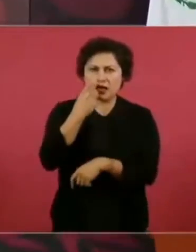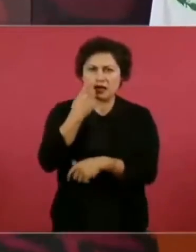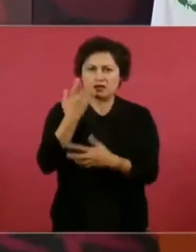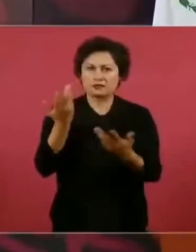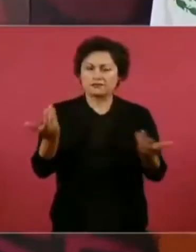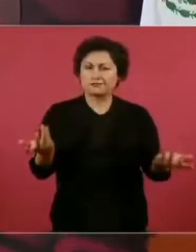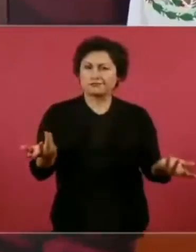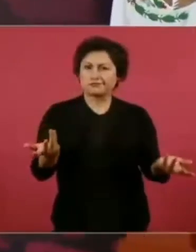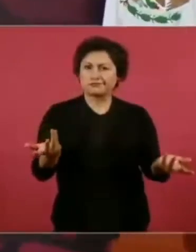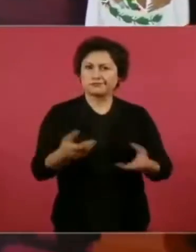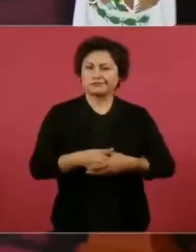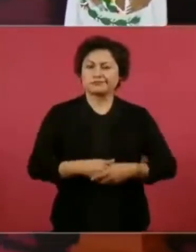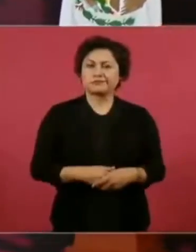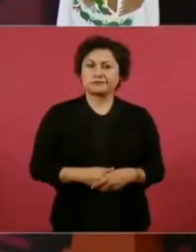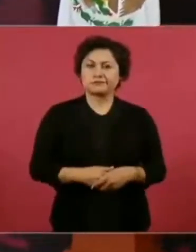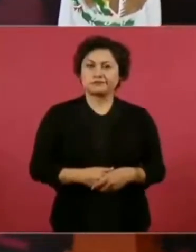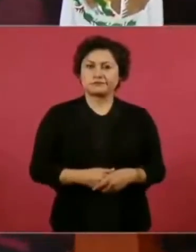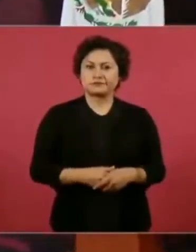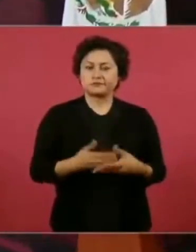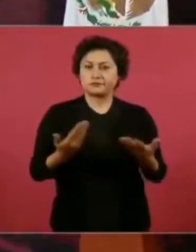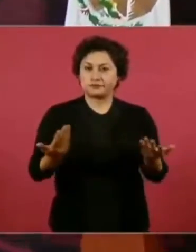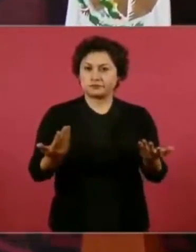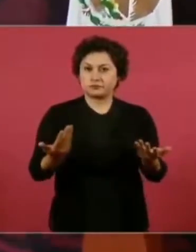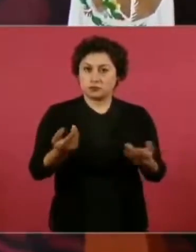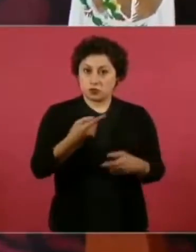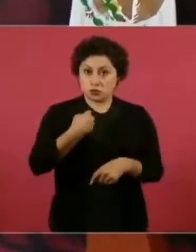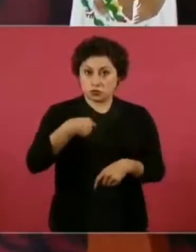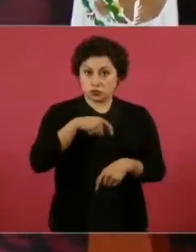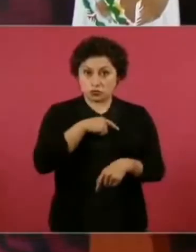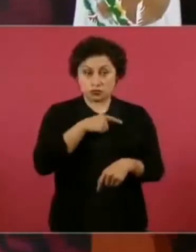¿Y creen ustedes que les hicimos caso?